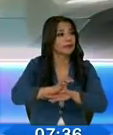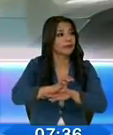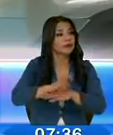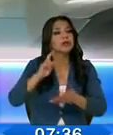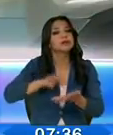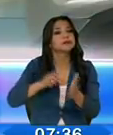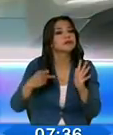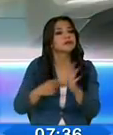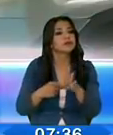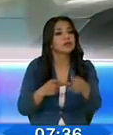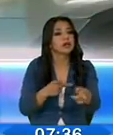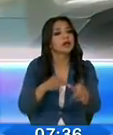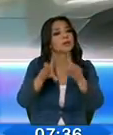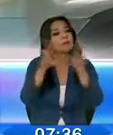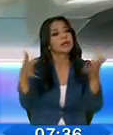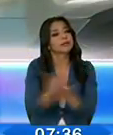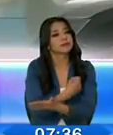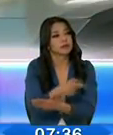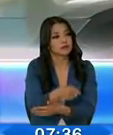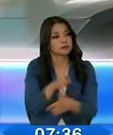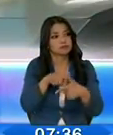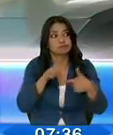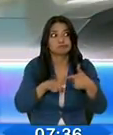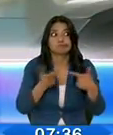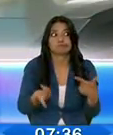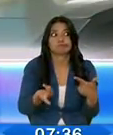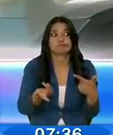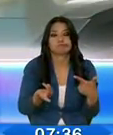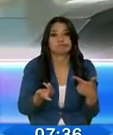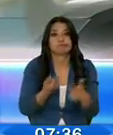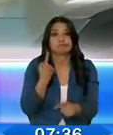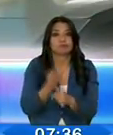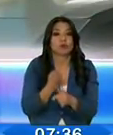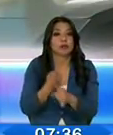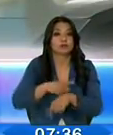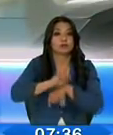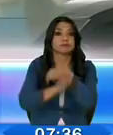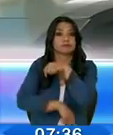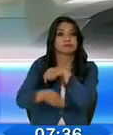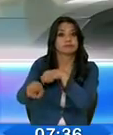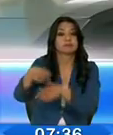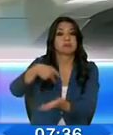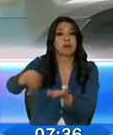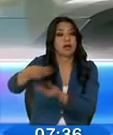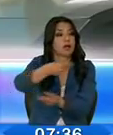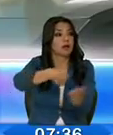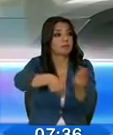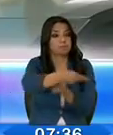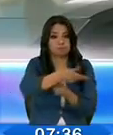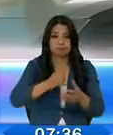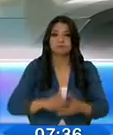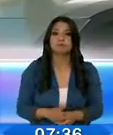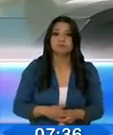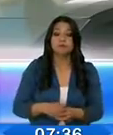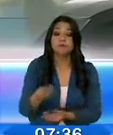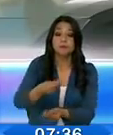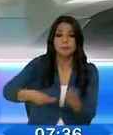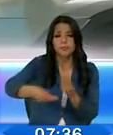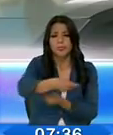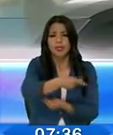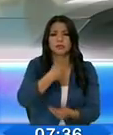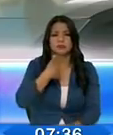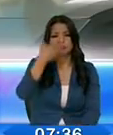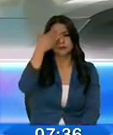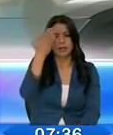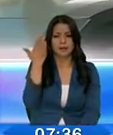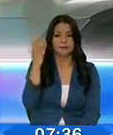expropiado a la compañía Perenco. Y por eso le condena al pago de una indemnización. Esa indemnización, lo sabemos